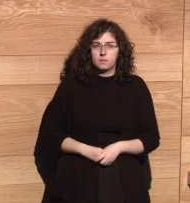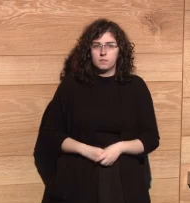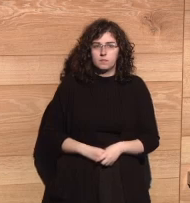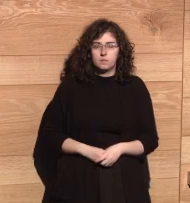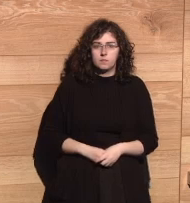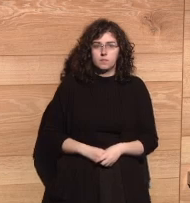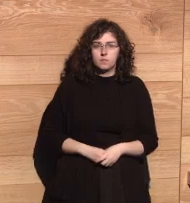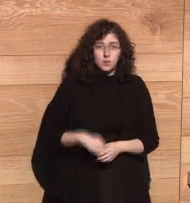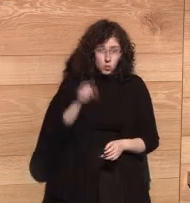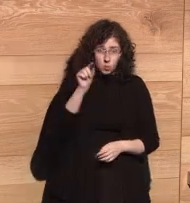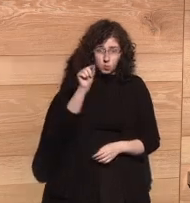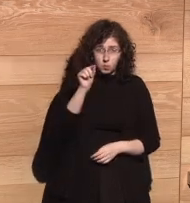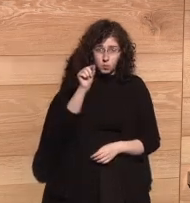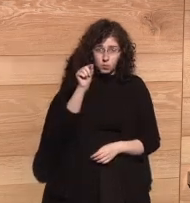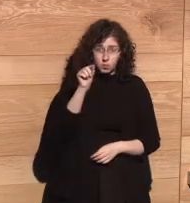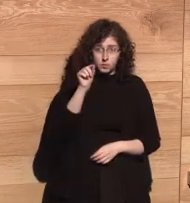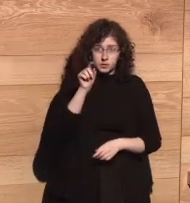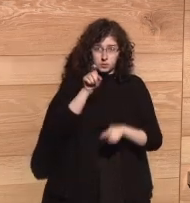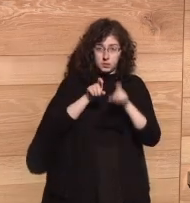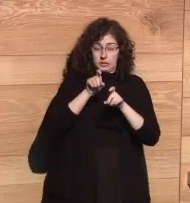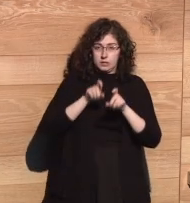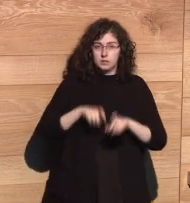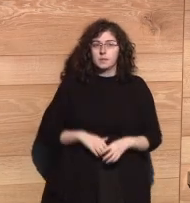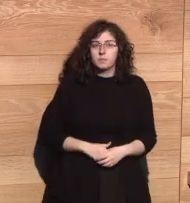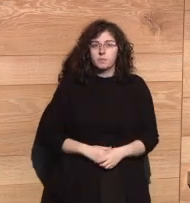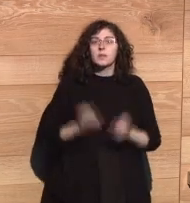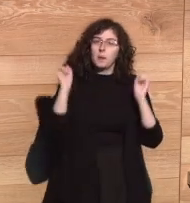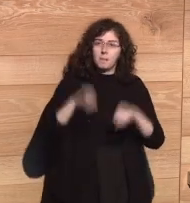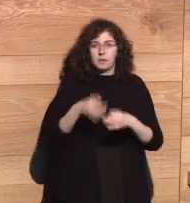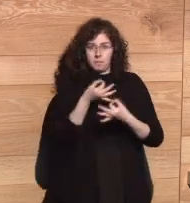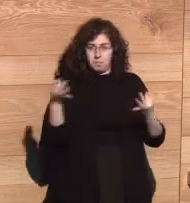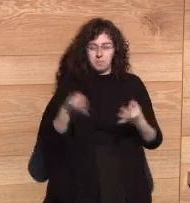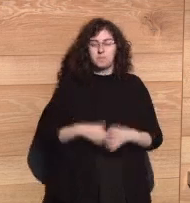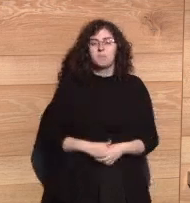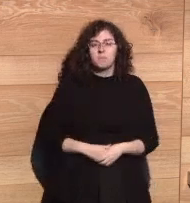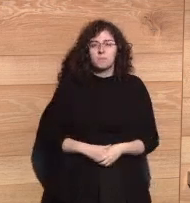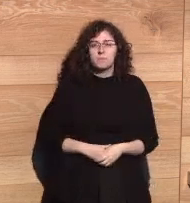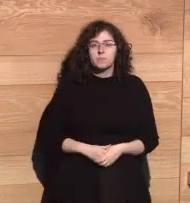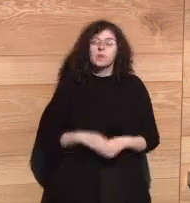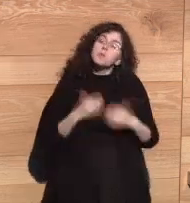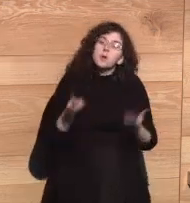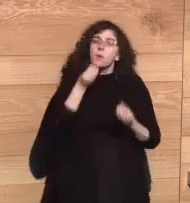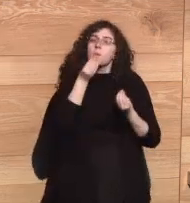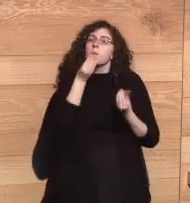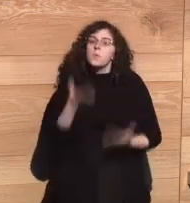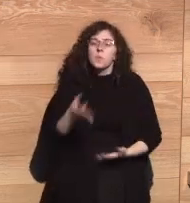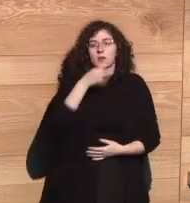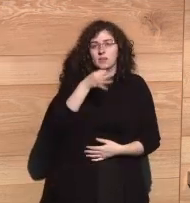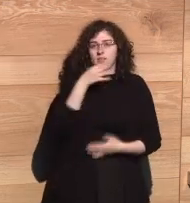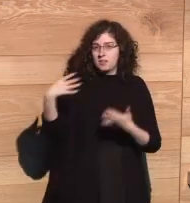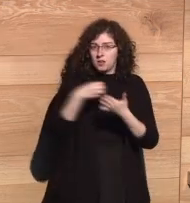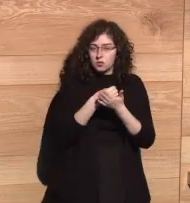No, momentito que nos vemos. Aquí estamos. Vale, perfecto. Bueno, pues buenas tardes a todos.